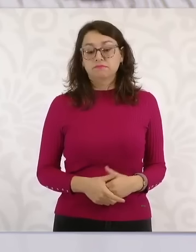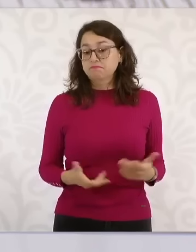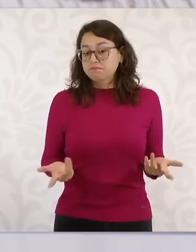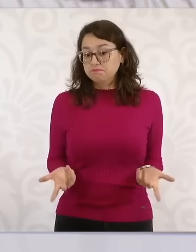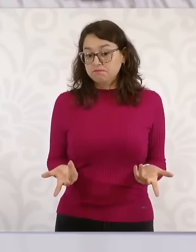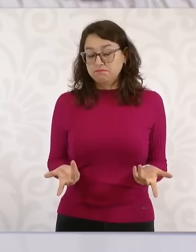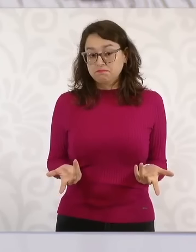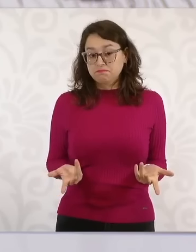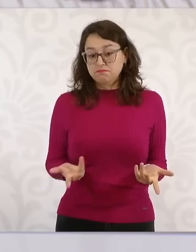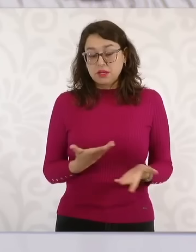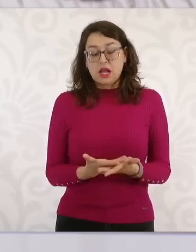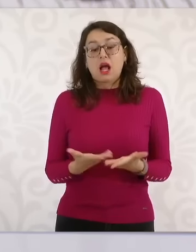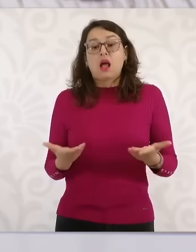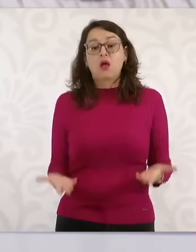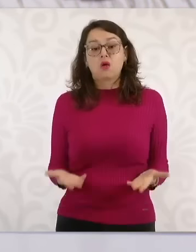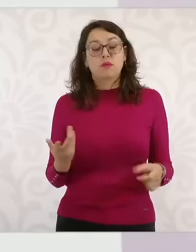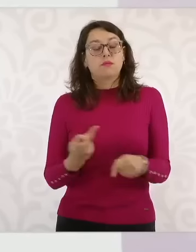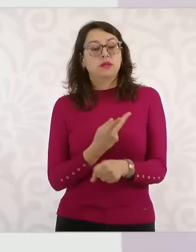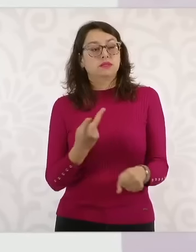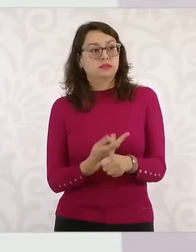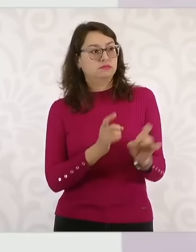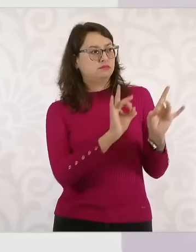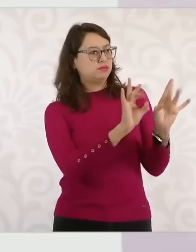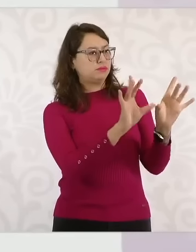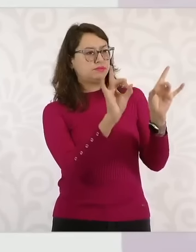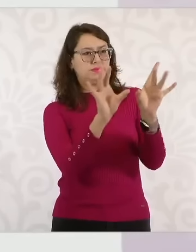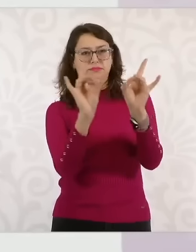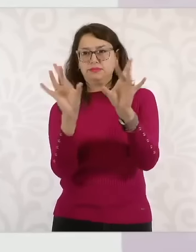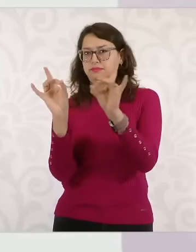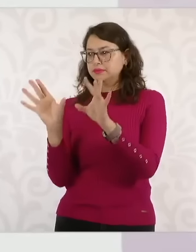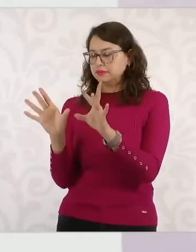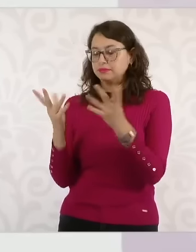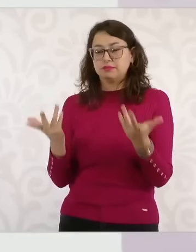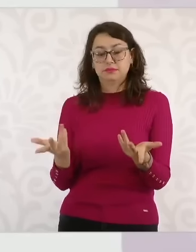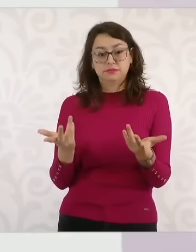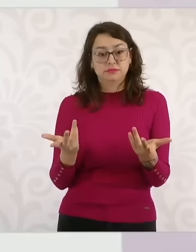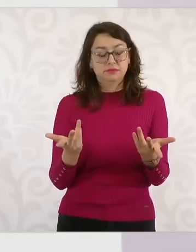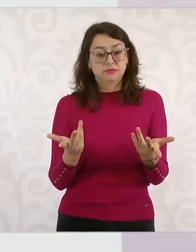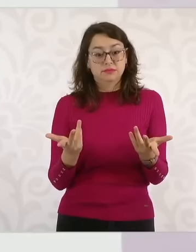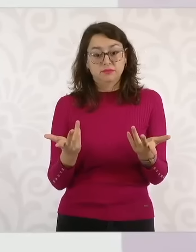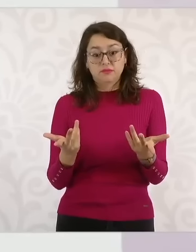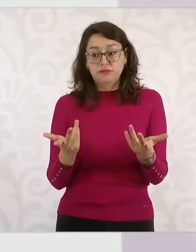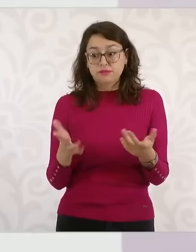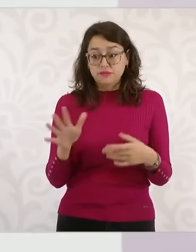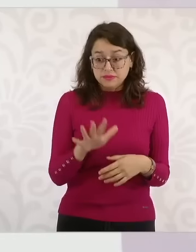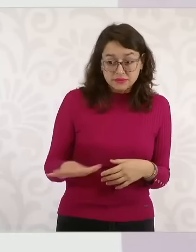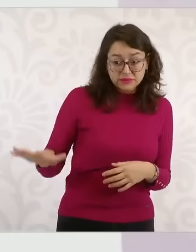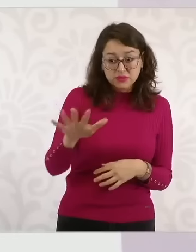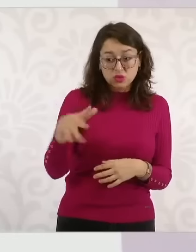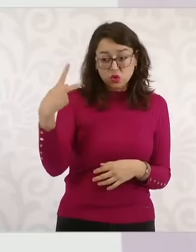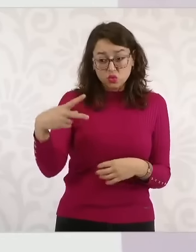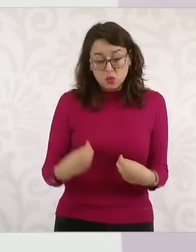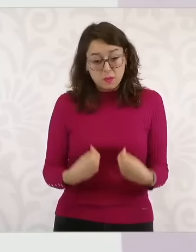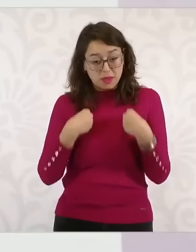Entonces, ¿qué decimos ahora frente a la situación? Si México puede ayudar a generar mejores condiciones